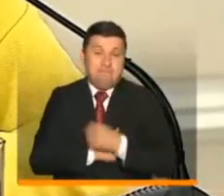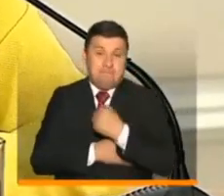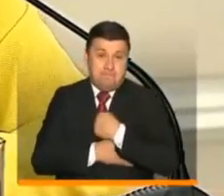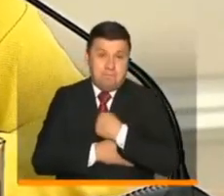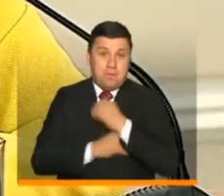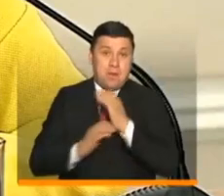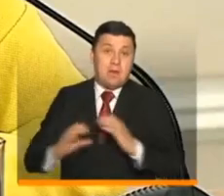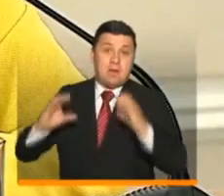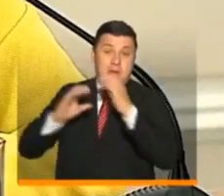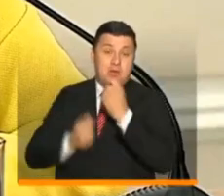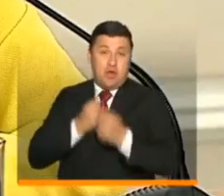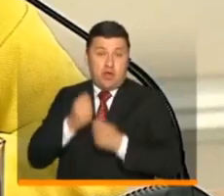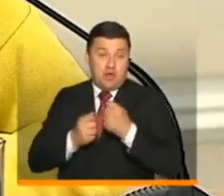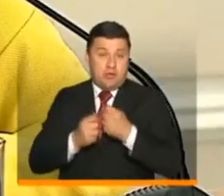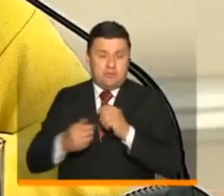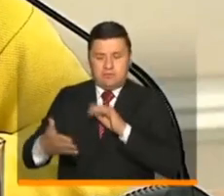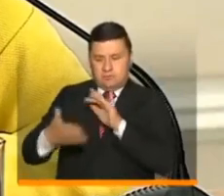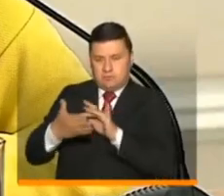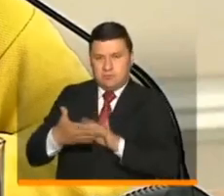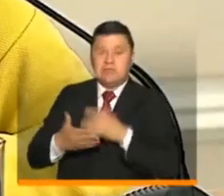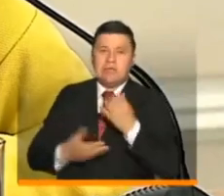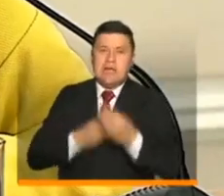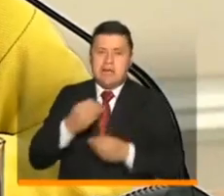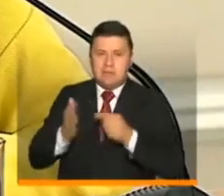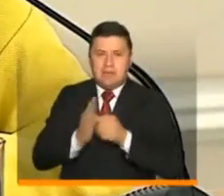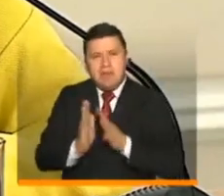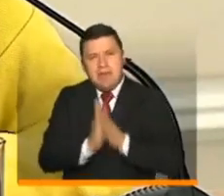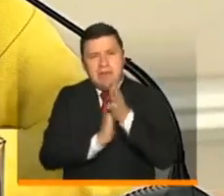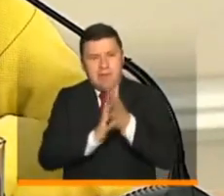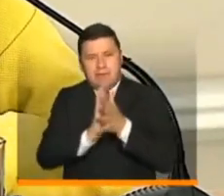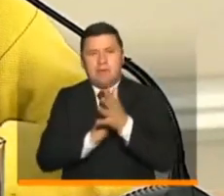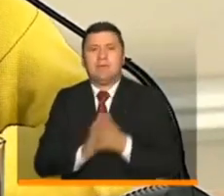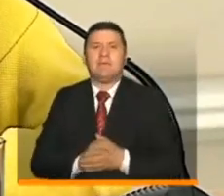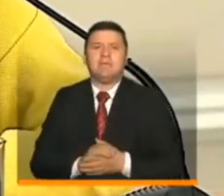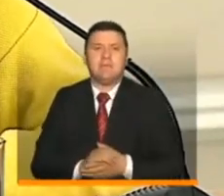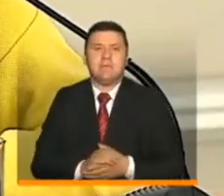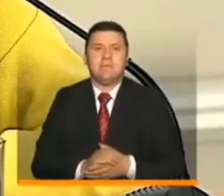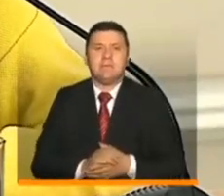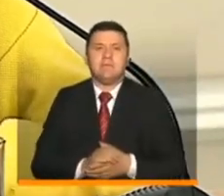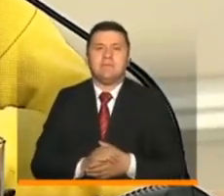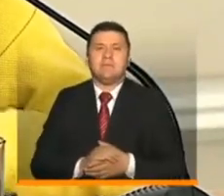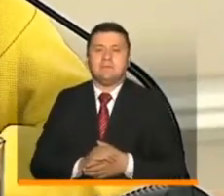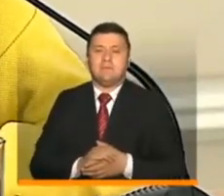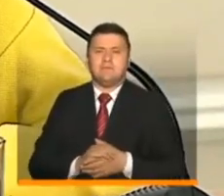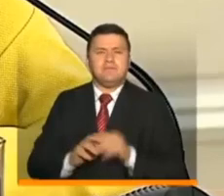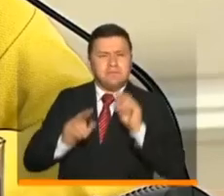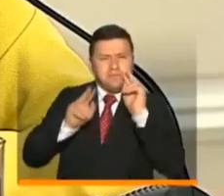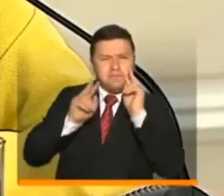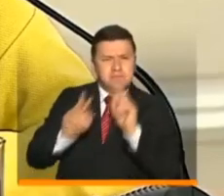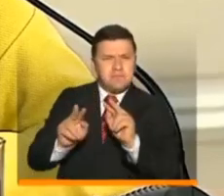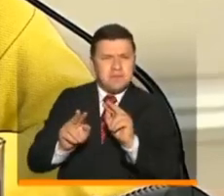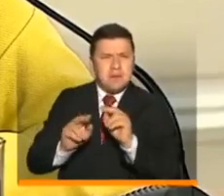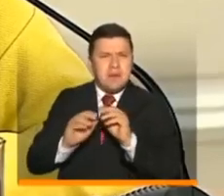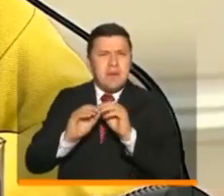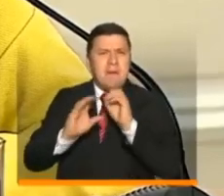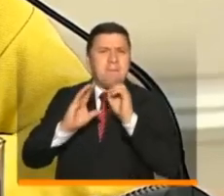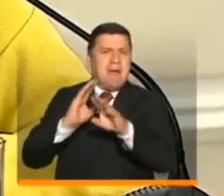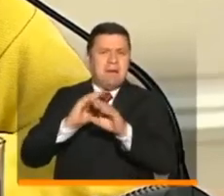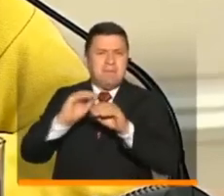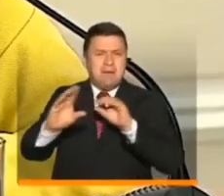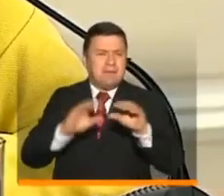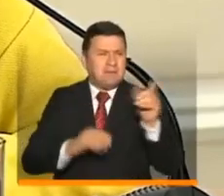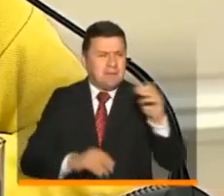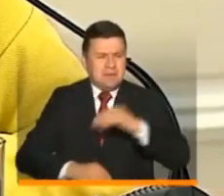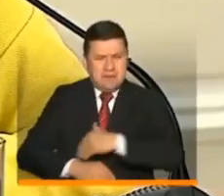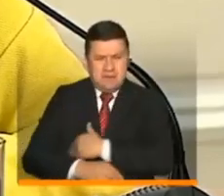de Comercio Electrónico realizamos un informe donde mirábamos las transacciones,